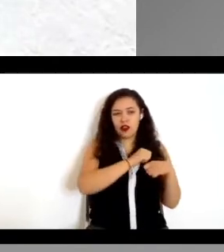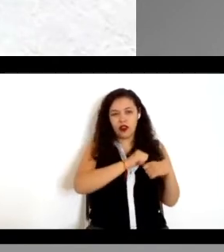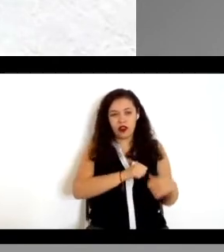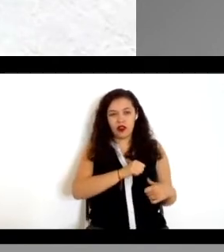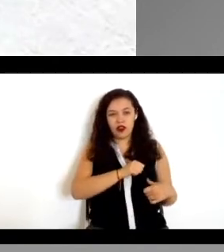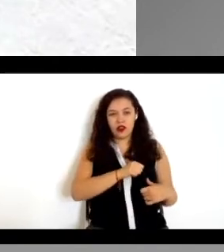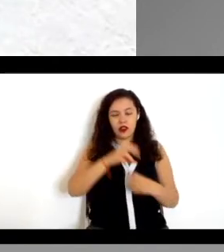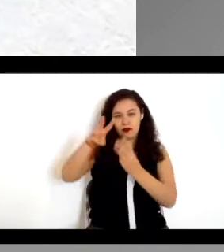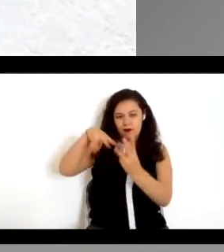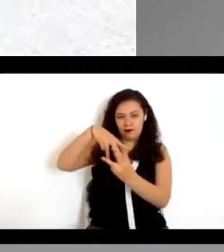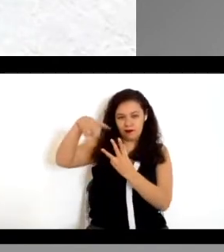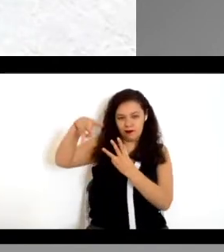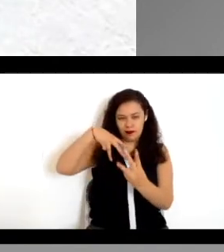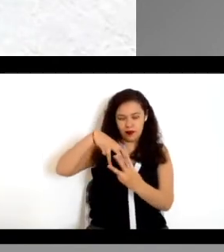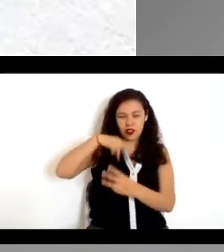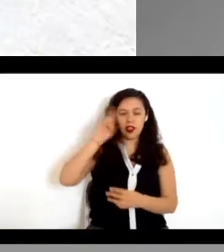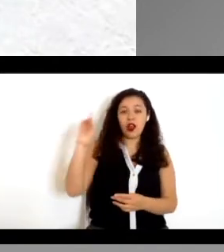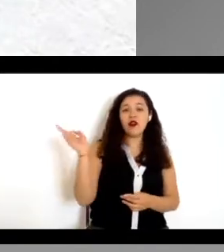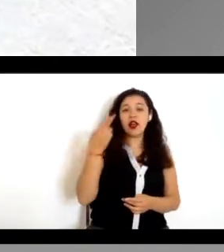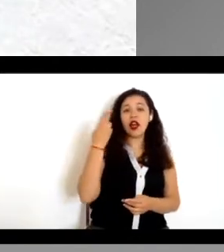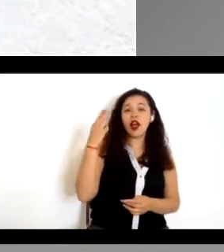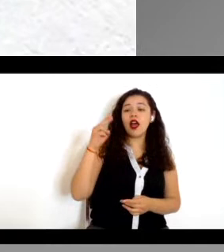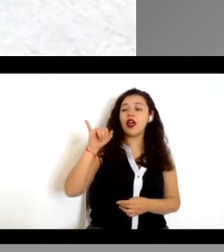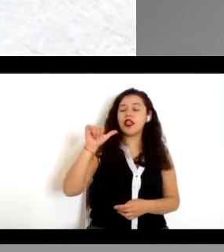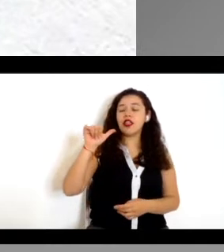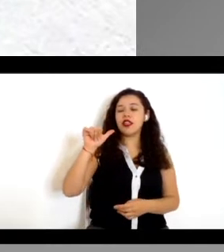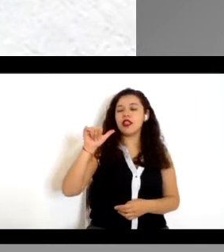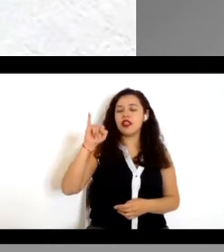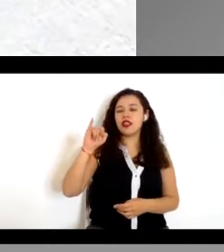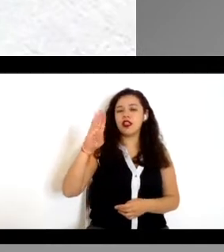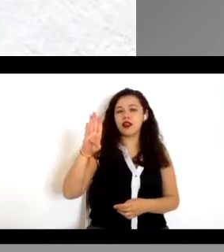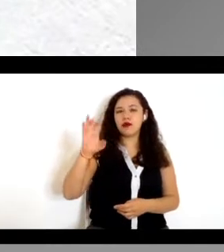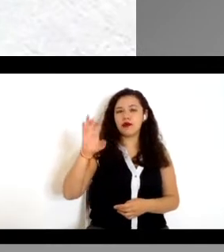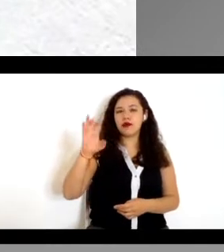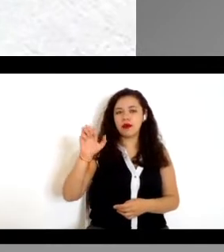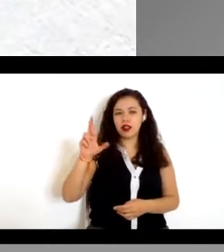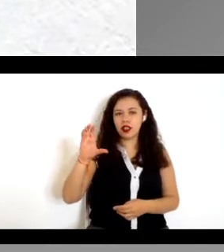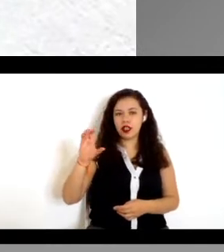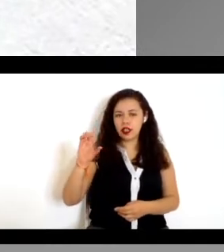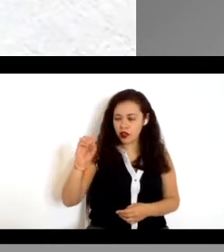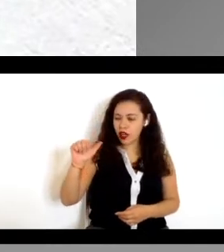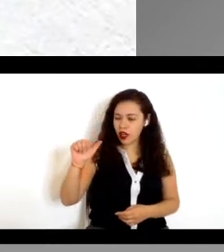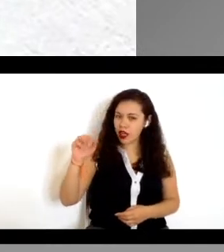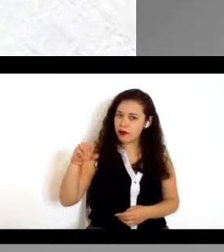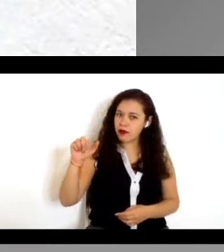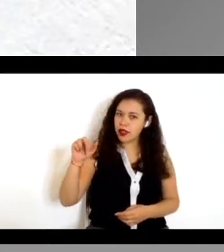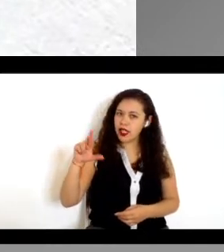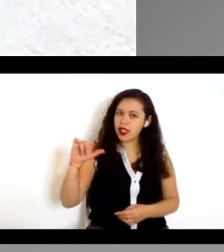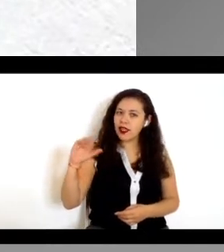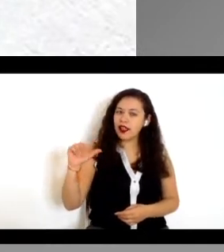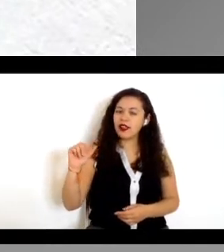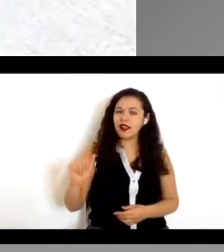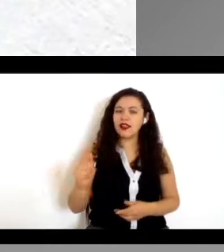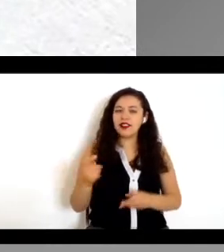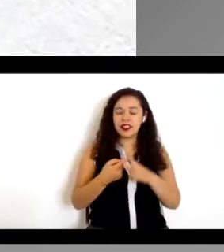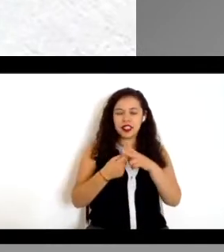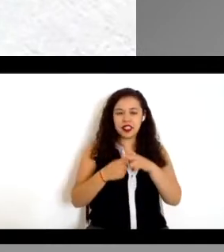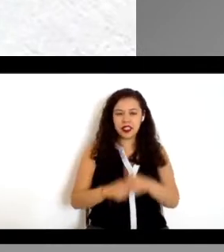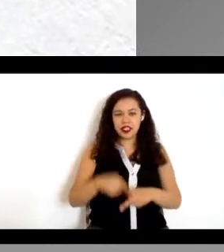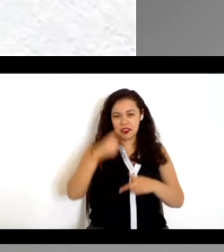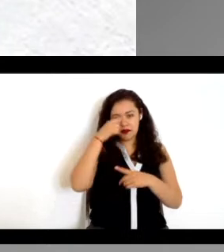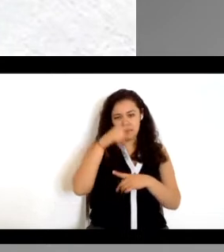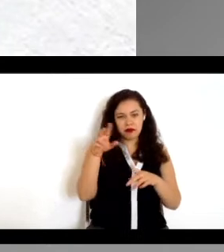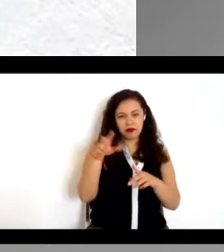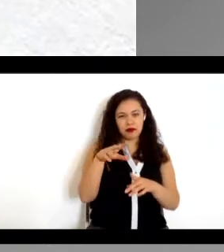la Universidad Iberoamericana también por tomar esta iniciativa de este observatorio. Creo que vale la